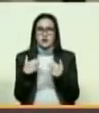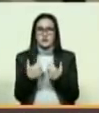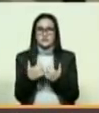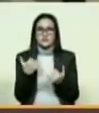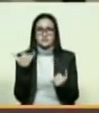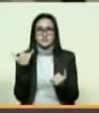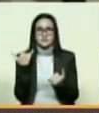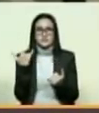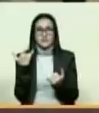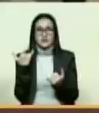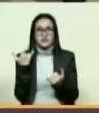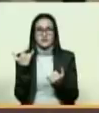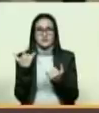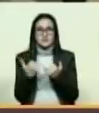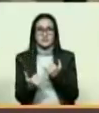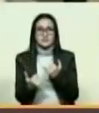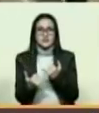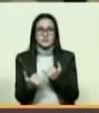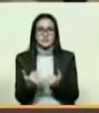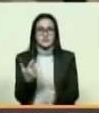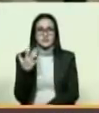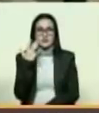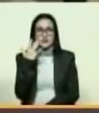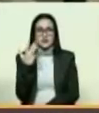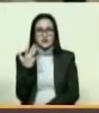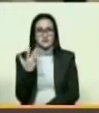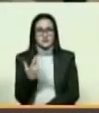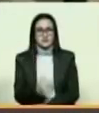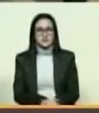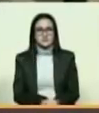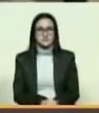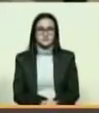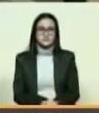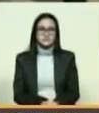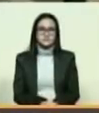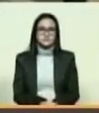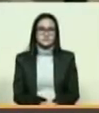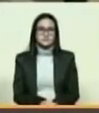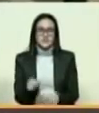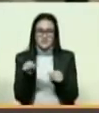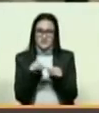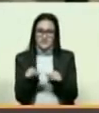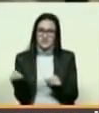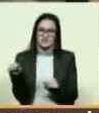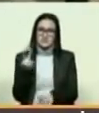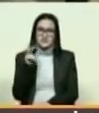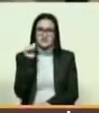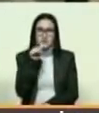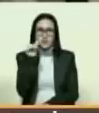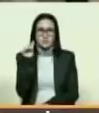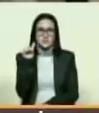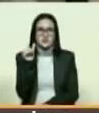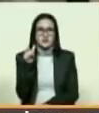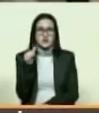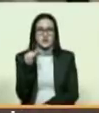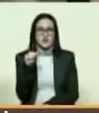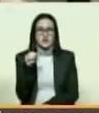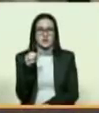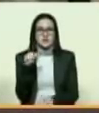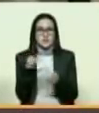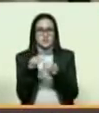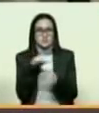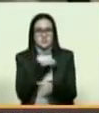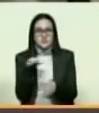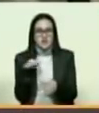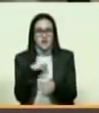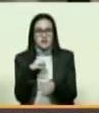finalmente, he visto que durante el fin de semana Fede Cámaras envió un comunicado a través